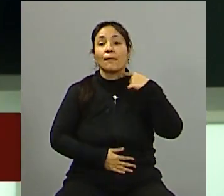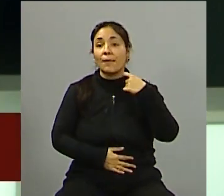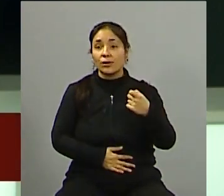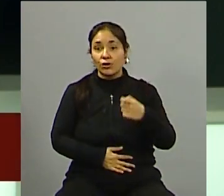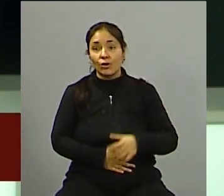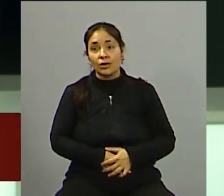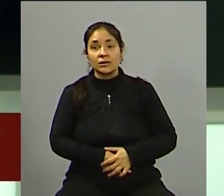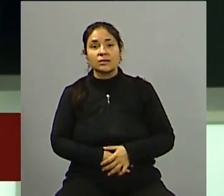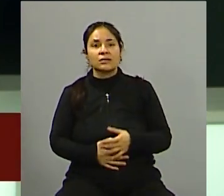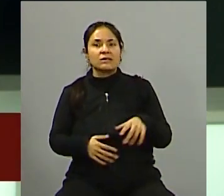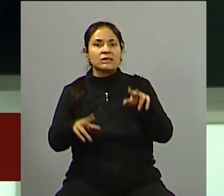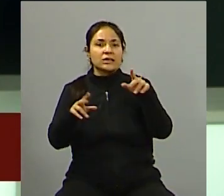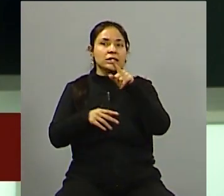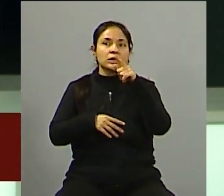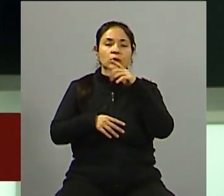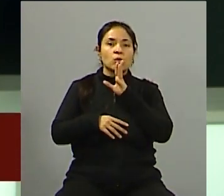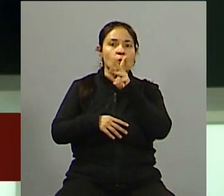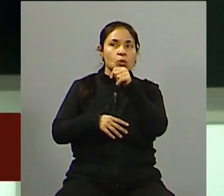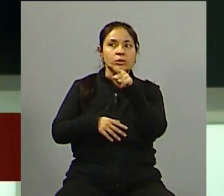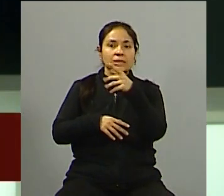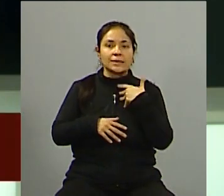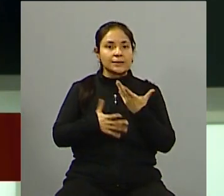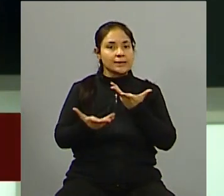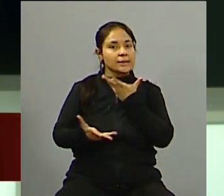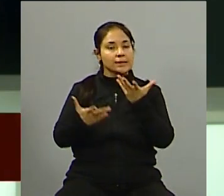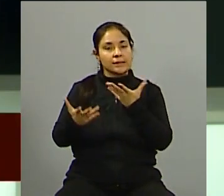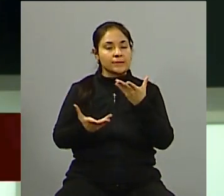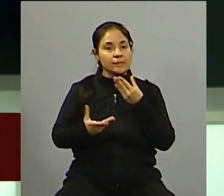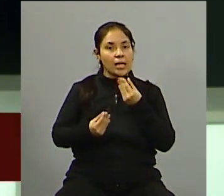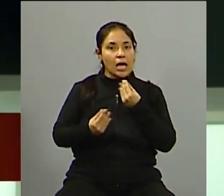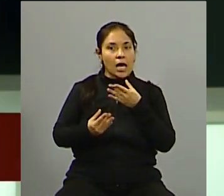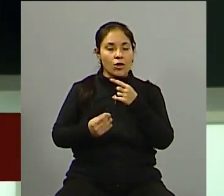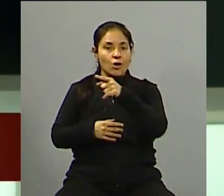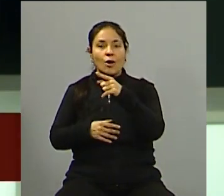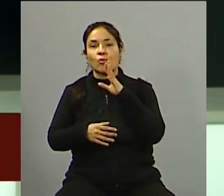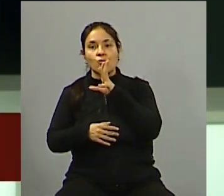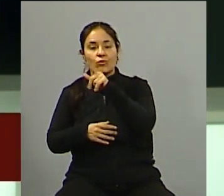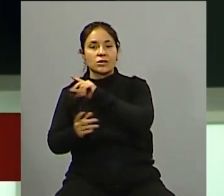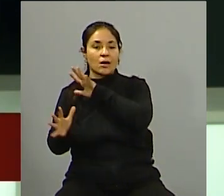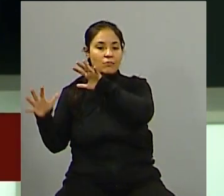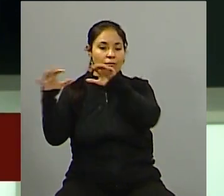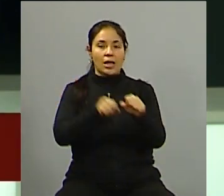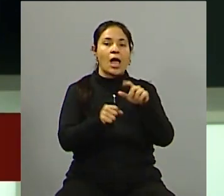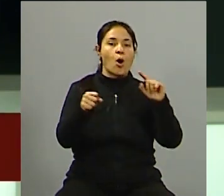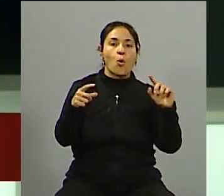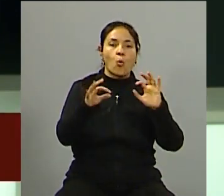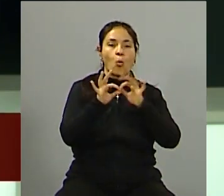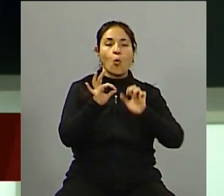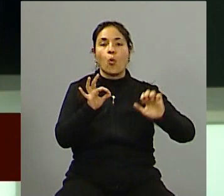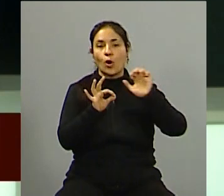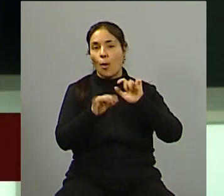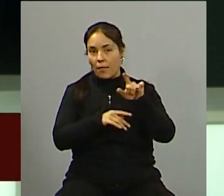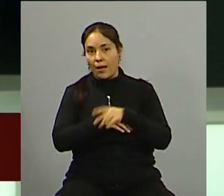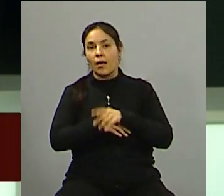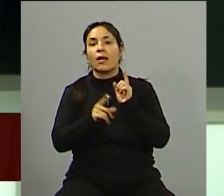tema de fantasma de Rusia, el gran cuco que puede caer sobre Europa Occidental y lo que está ocurriendo en Ucrania. Pero la realidad